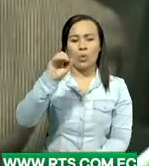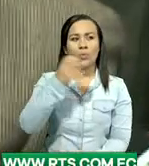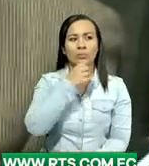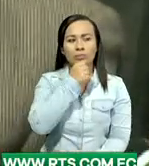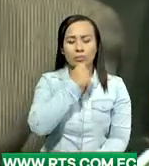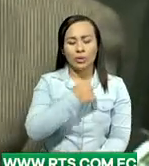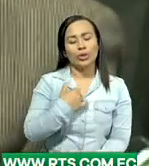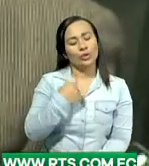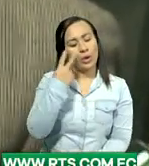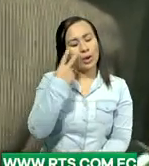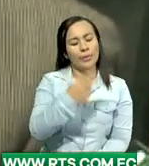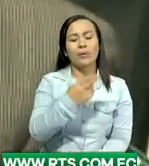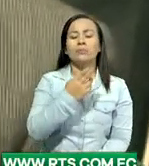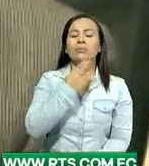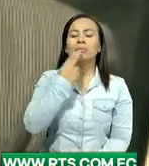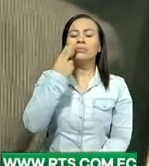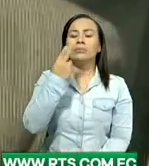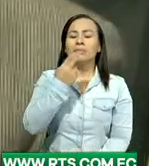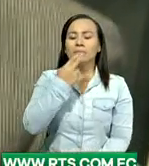bien, está respirando